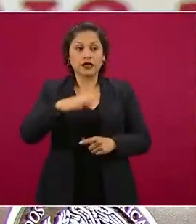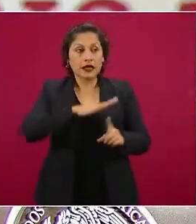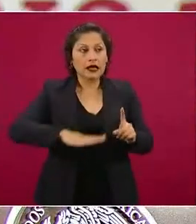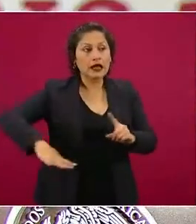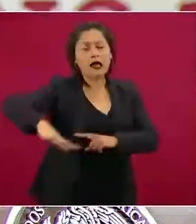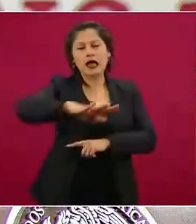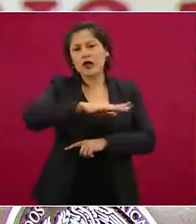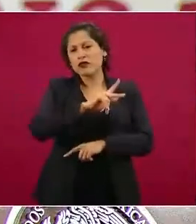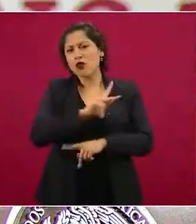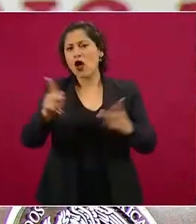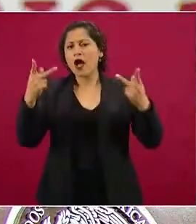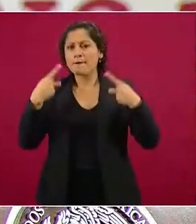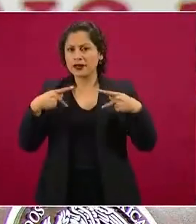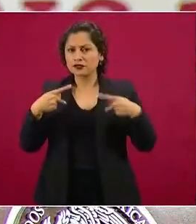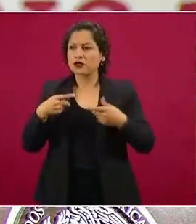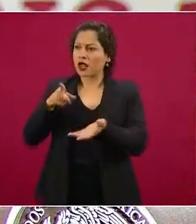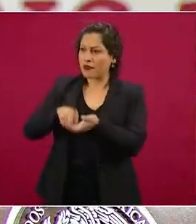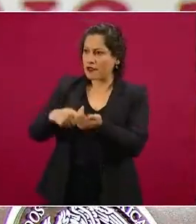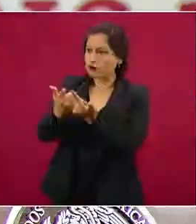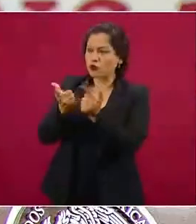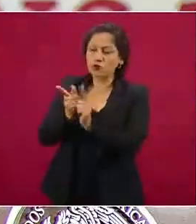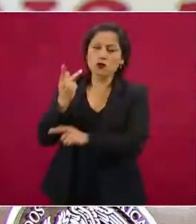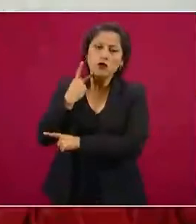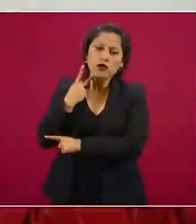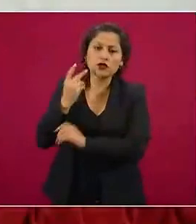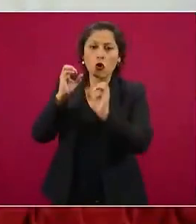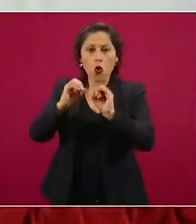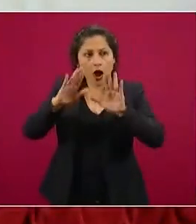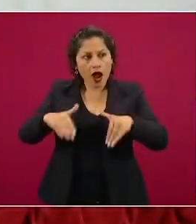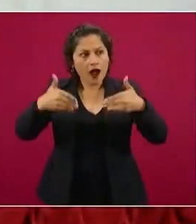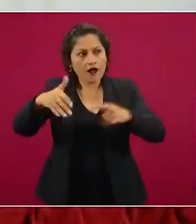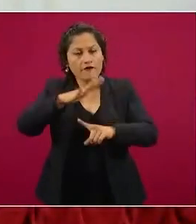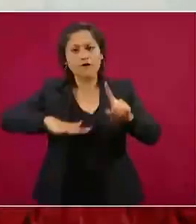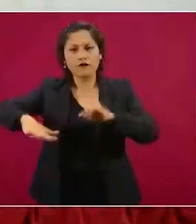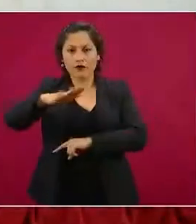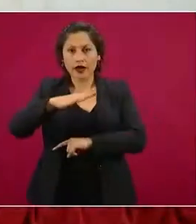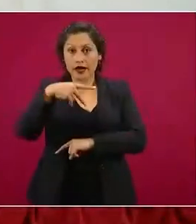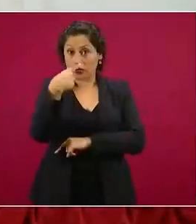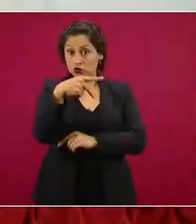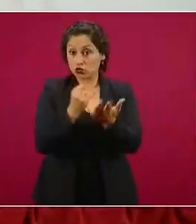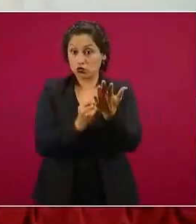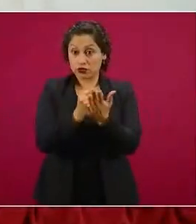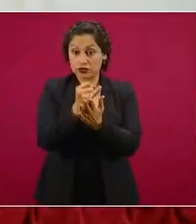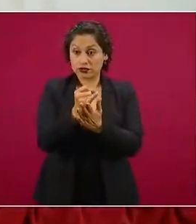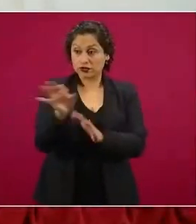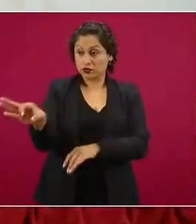decidan que se acabe la política cupular.